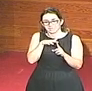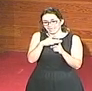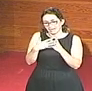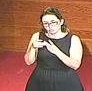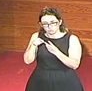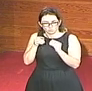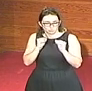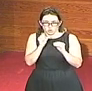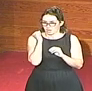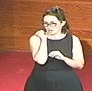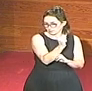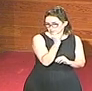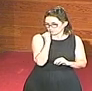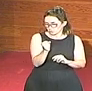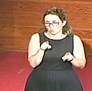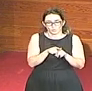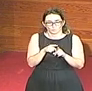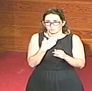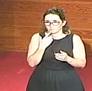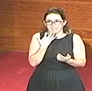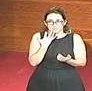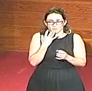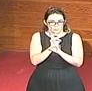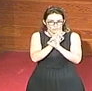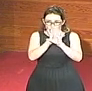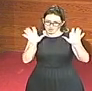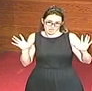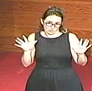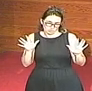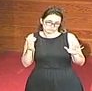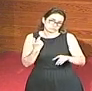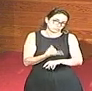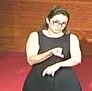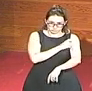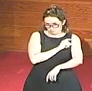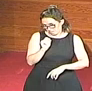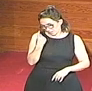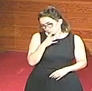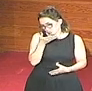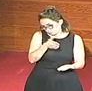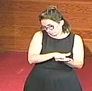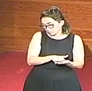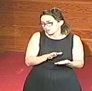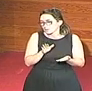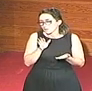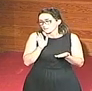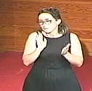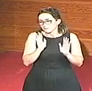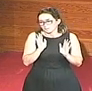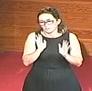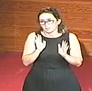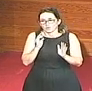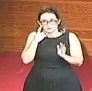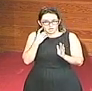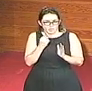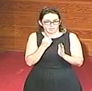ejemplifican muy bien lo que está pasando en el grado más extremo, por supuesto. Luego pasaremos, porque es un abanico muy amplio, ¿no? Entonces